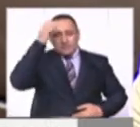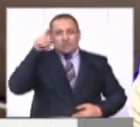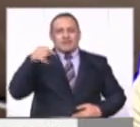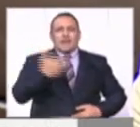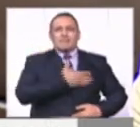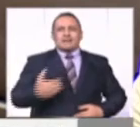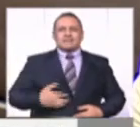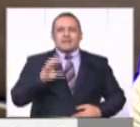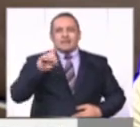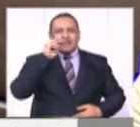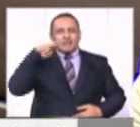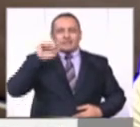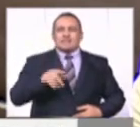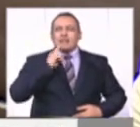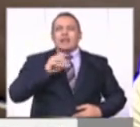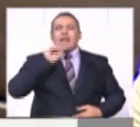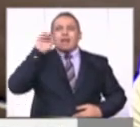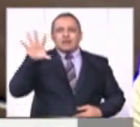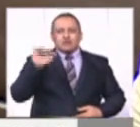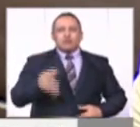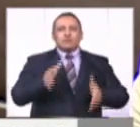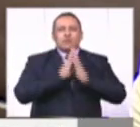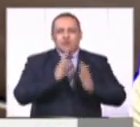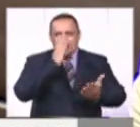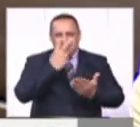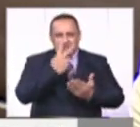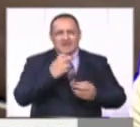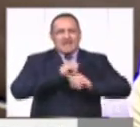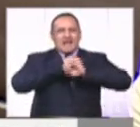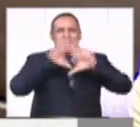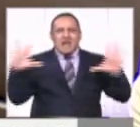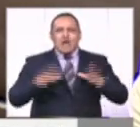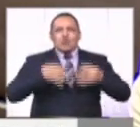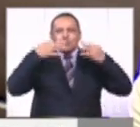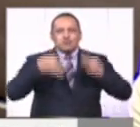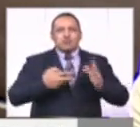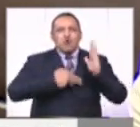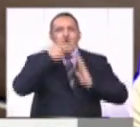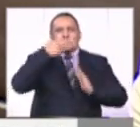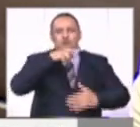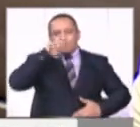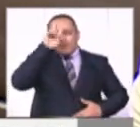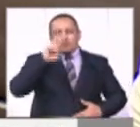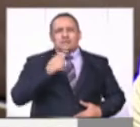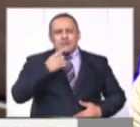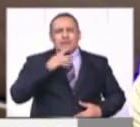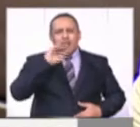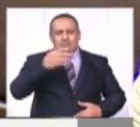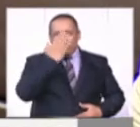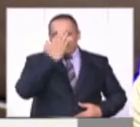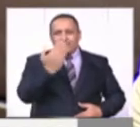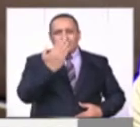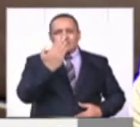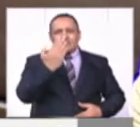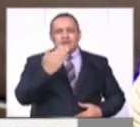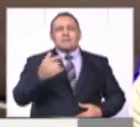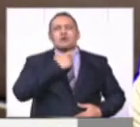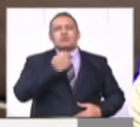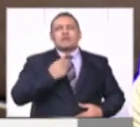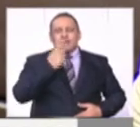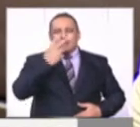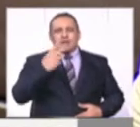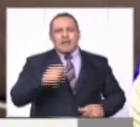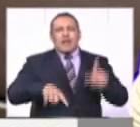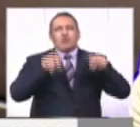presidente desde aquí le vuelvo a exigir Hay que ser claros honestos ante el país y hay que dar la cara y me gustaría que